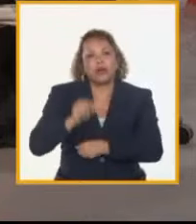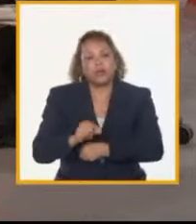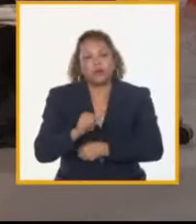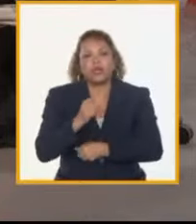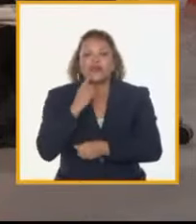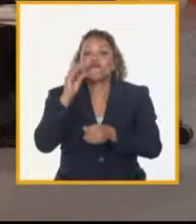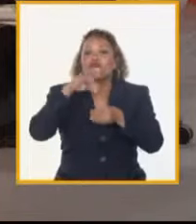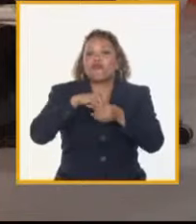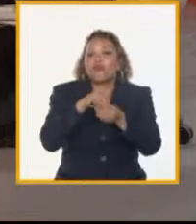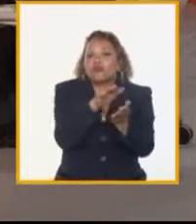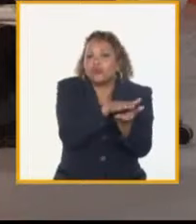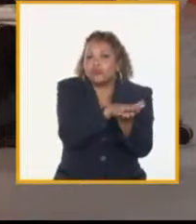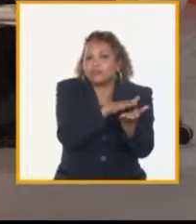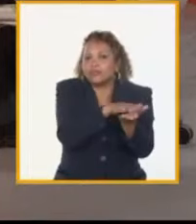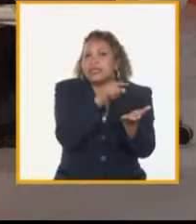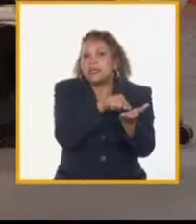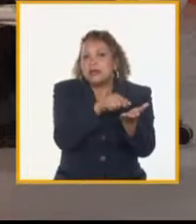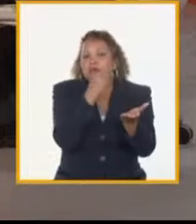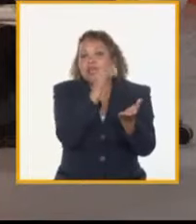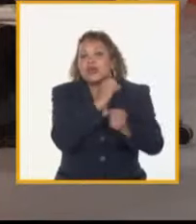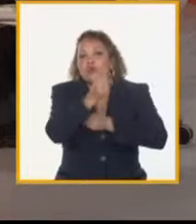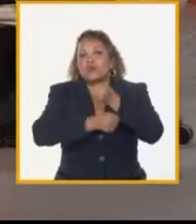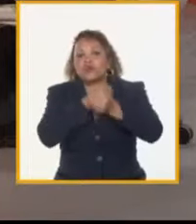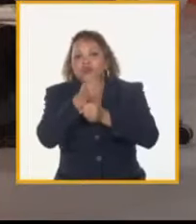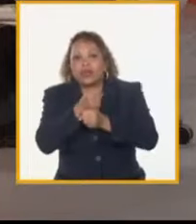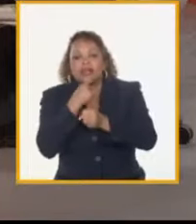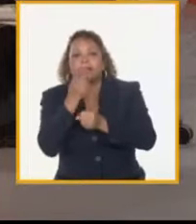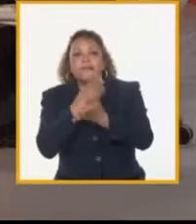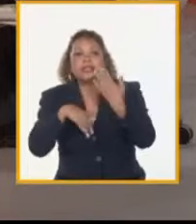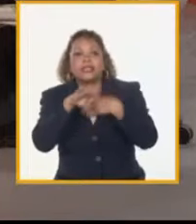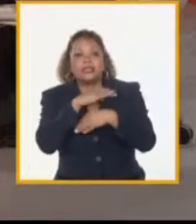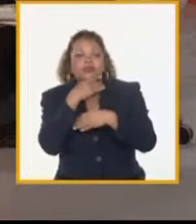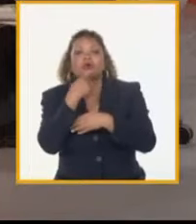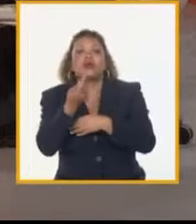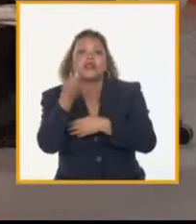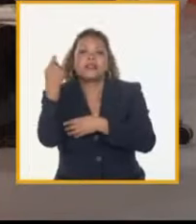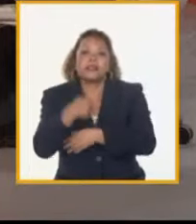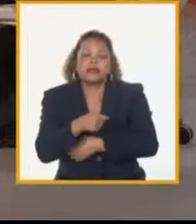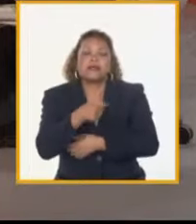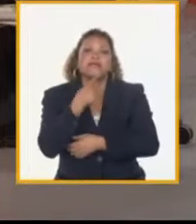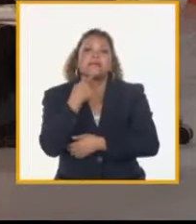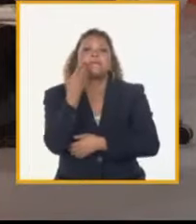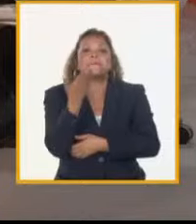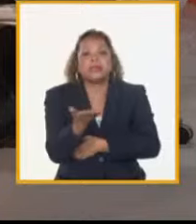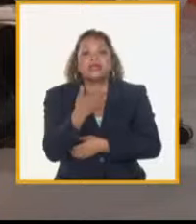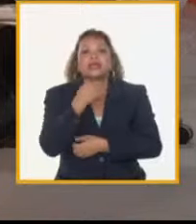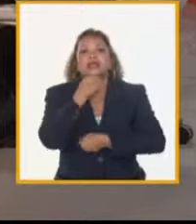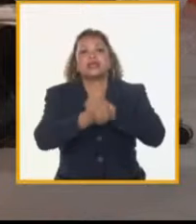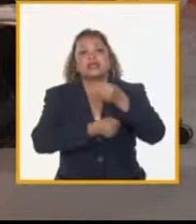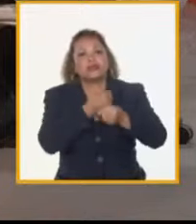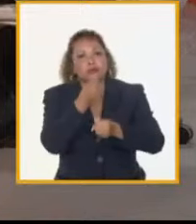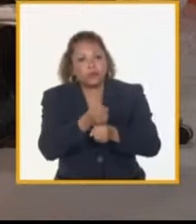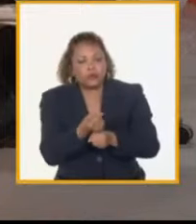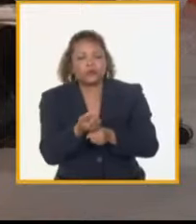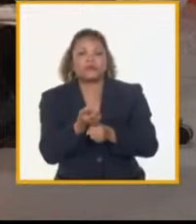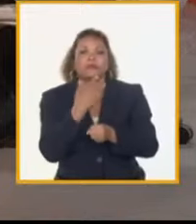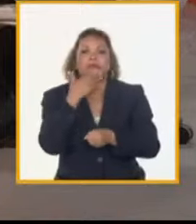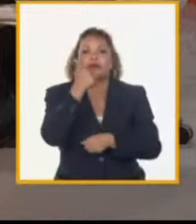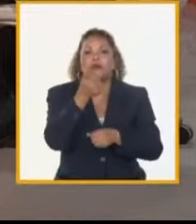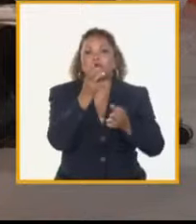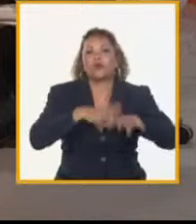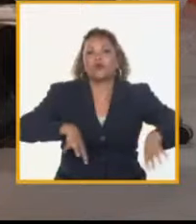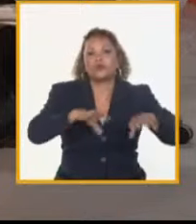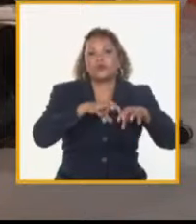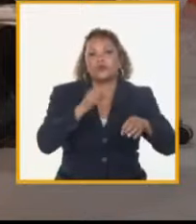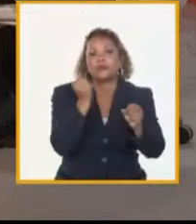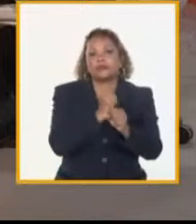que está ahí, que está disponible y que el Ministerio del Transporte, el ministro, insiste en que se utilice para mejorar las condiciones de los trabajadores y mejorar